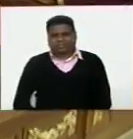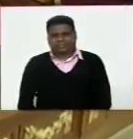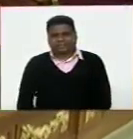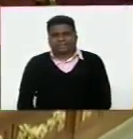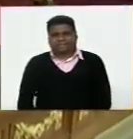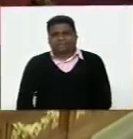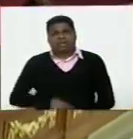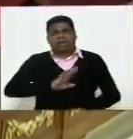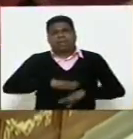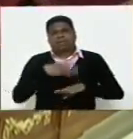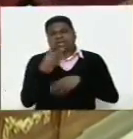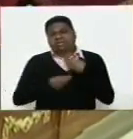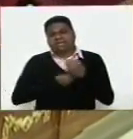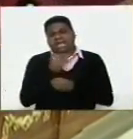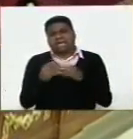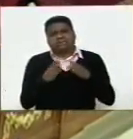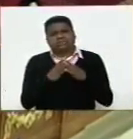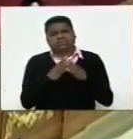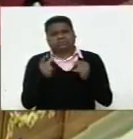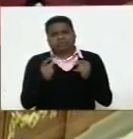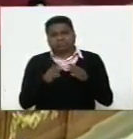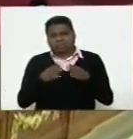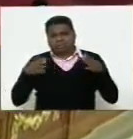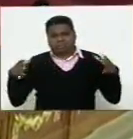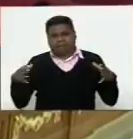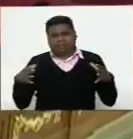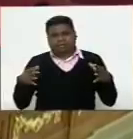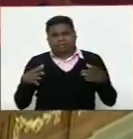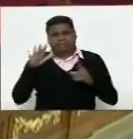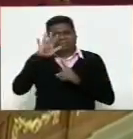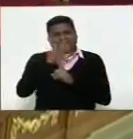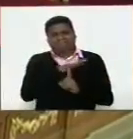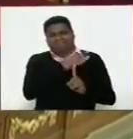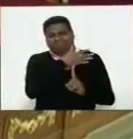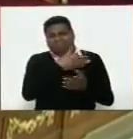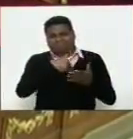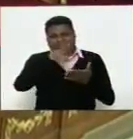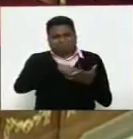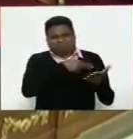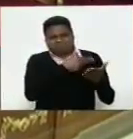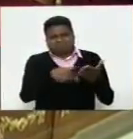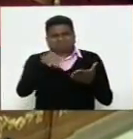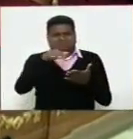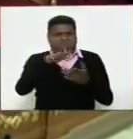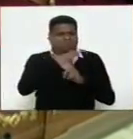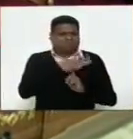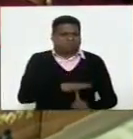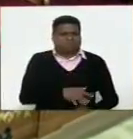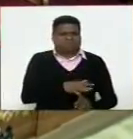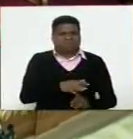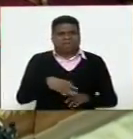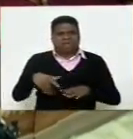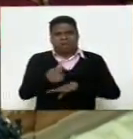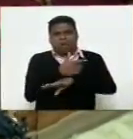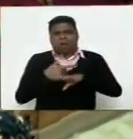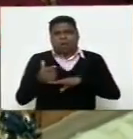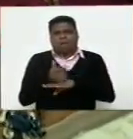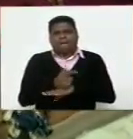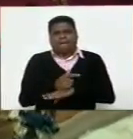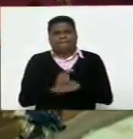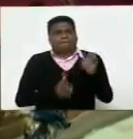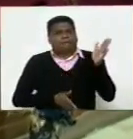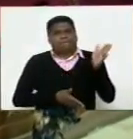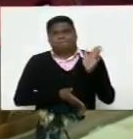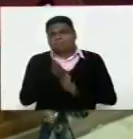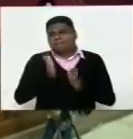porque se ha creado todo un mecanismo para destruir estados y convertir a sus pueblos en